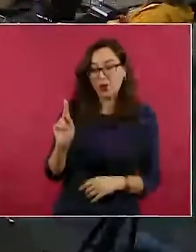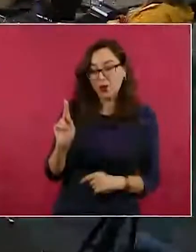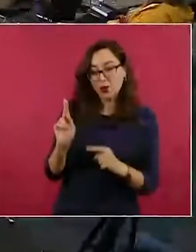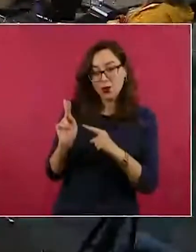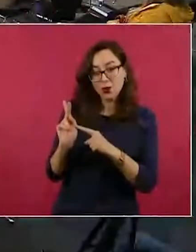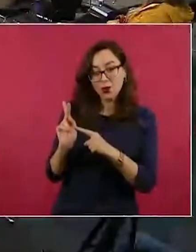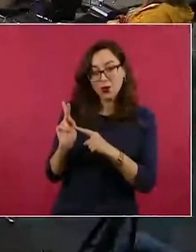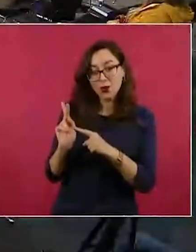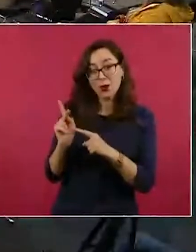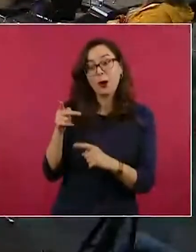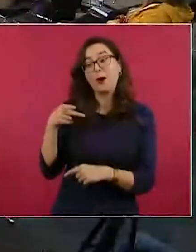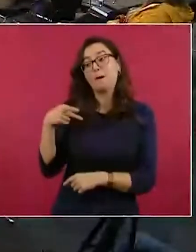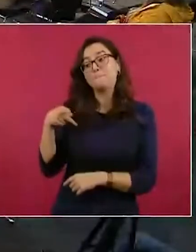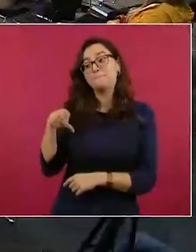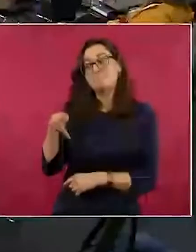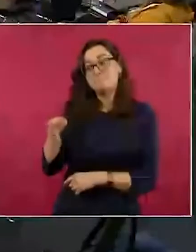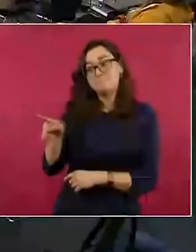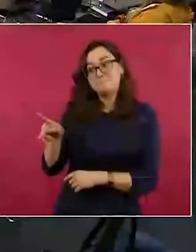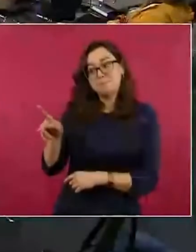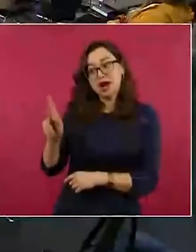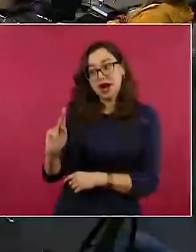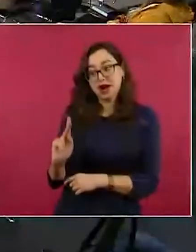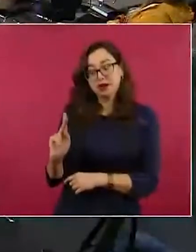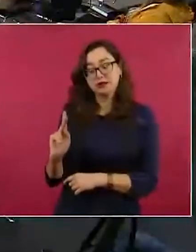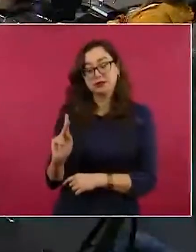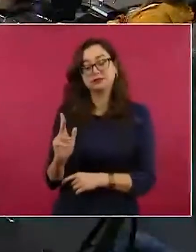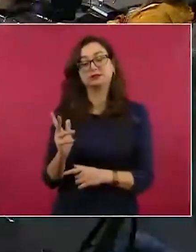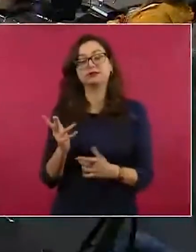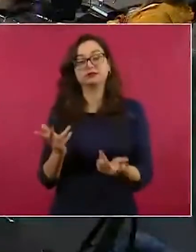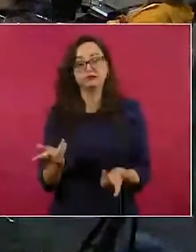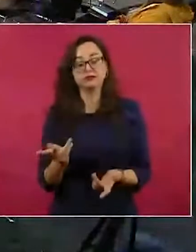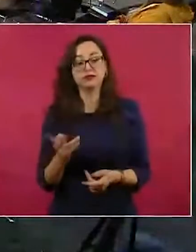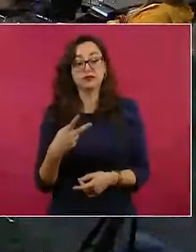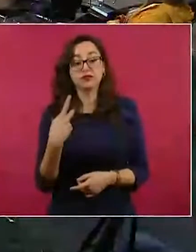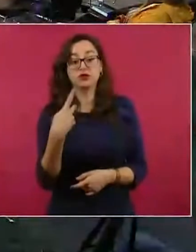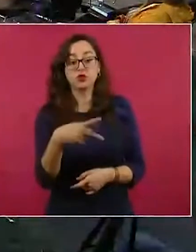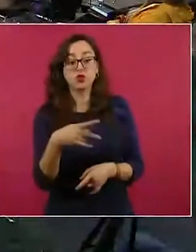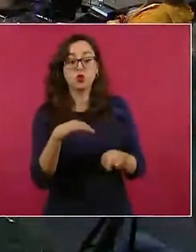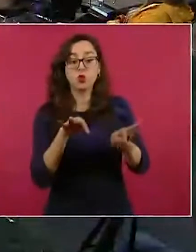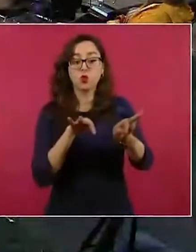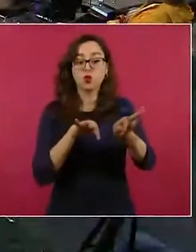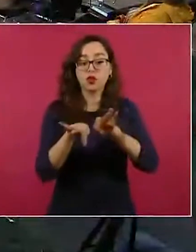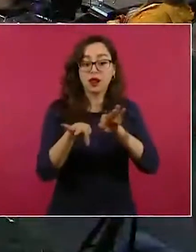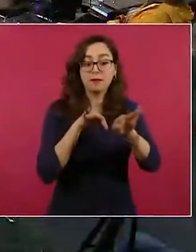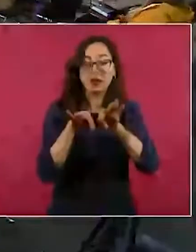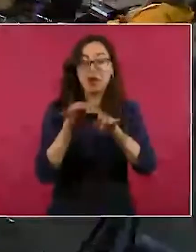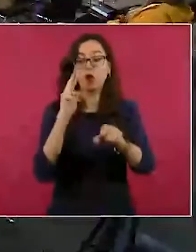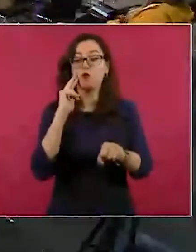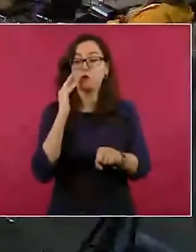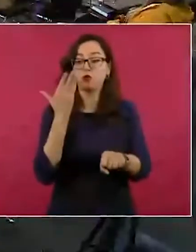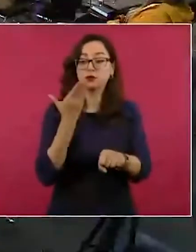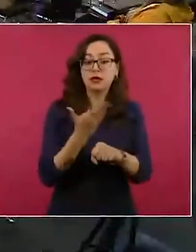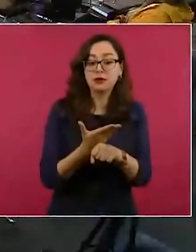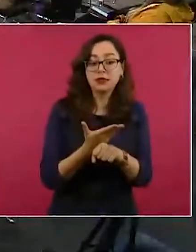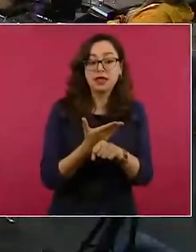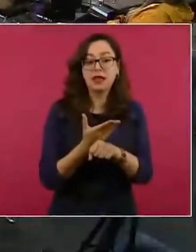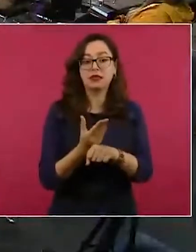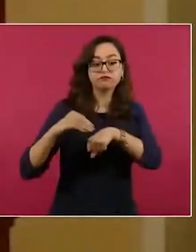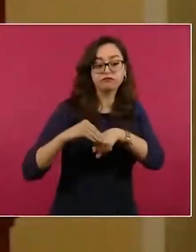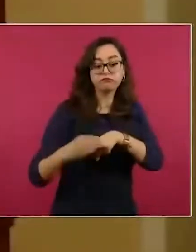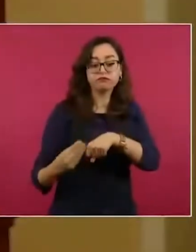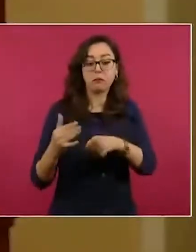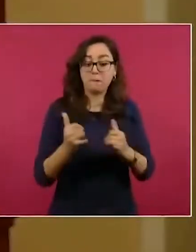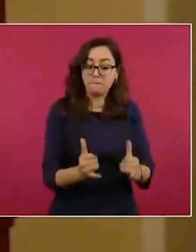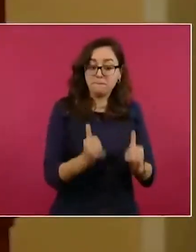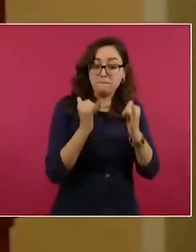salvo que el excedente sea consecuencia del desempeño de varios empleos públicos, que su remuneración